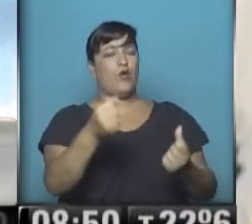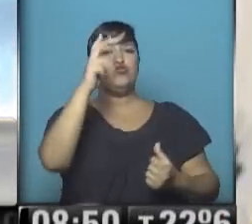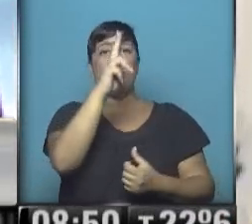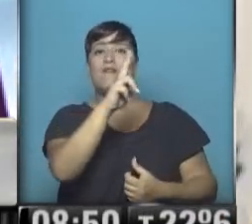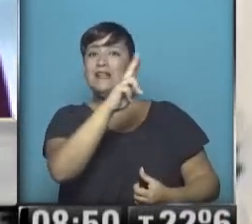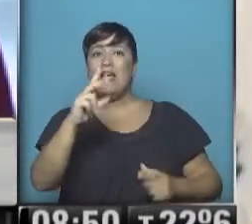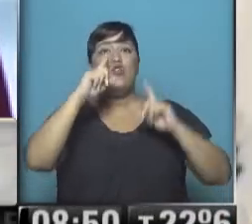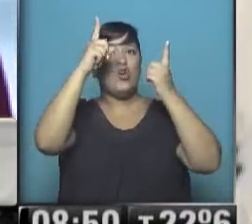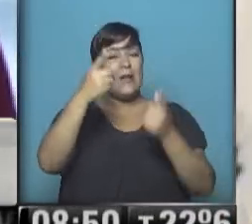de Canadá